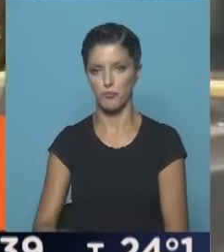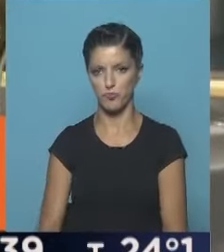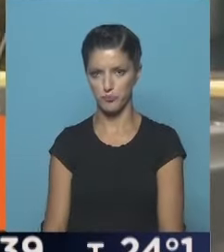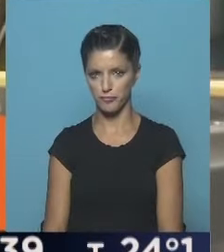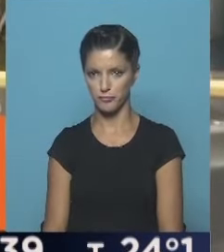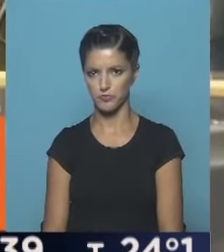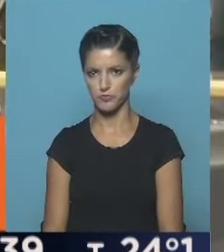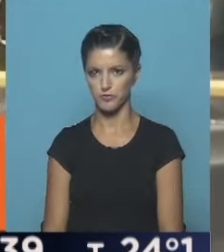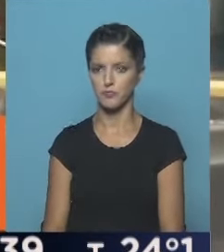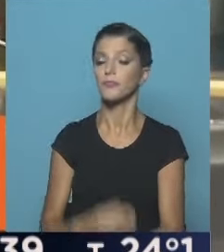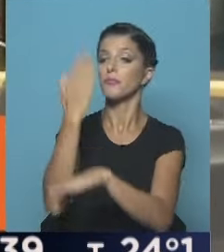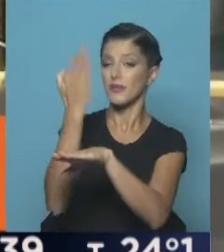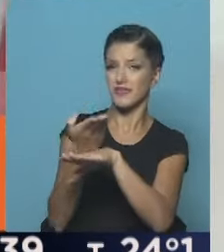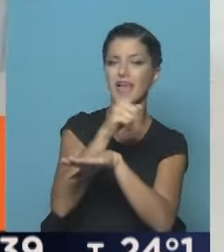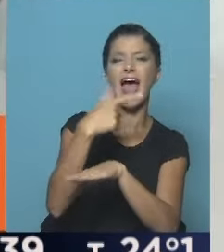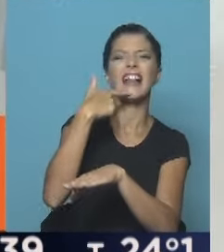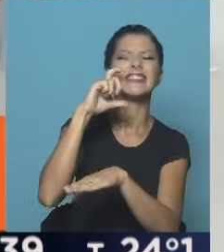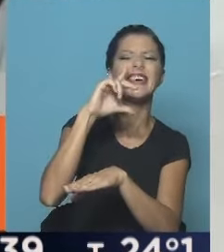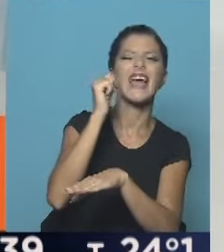al sicario de la OEA,